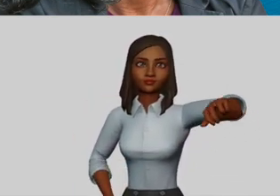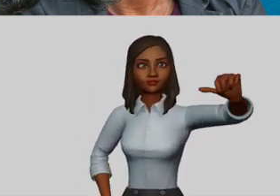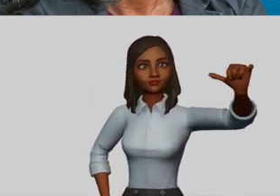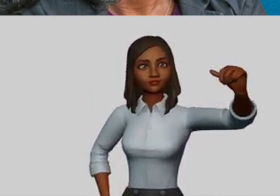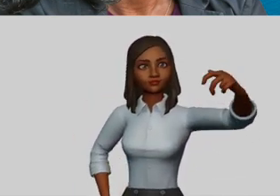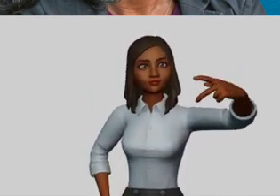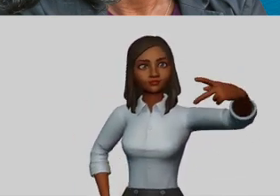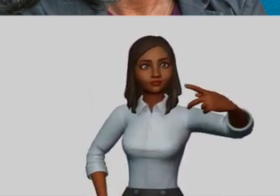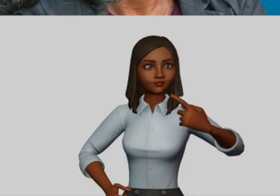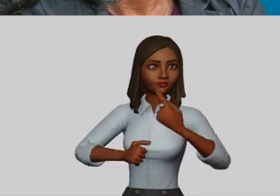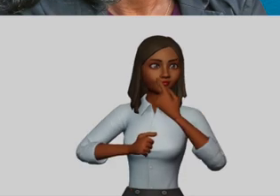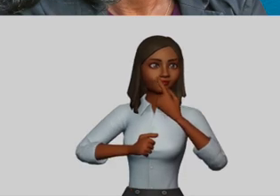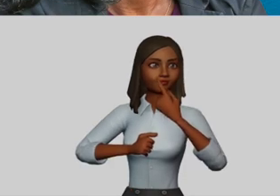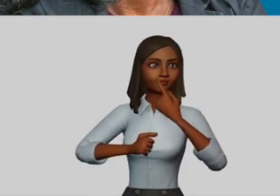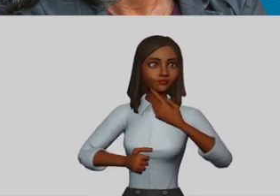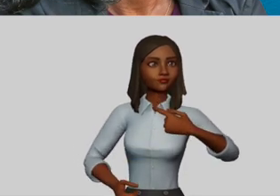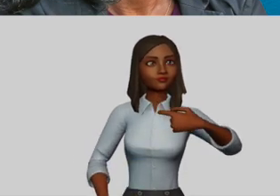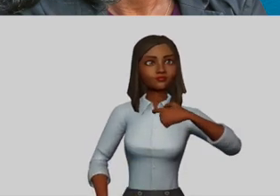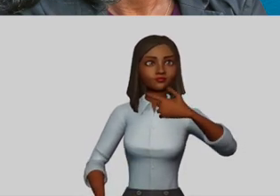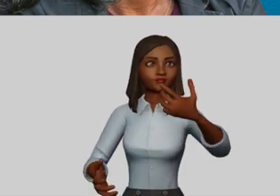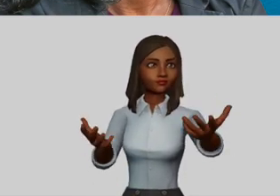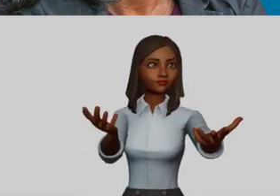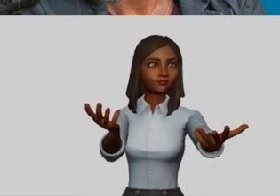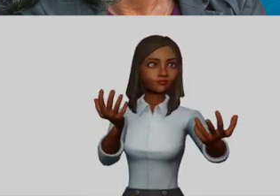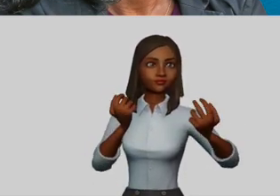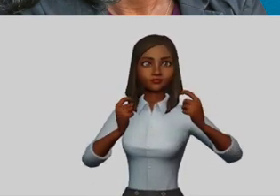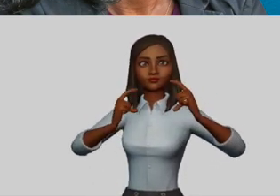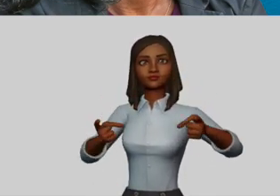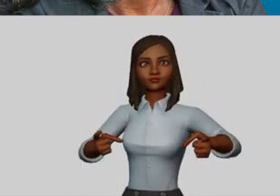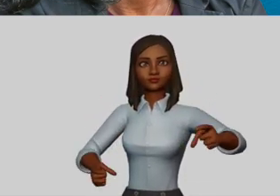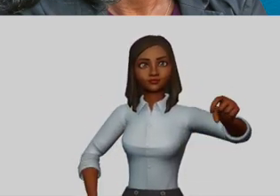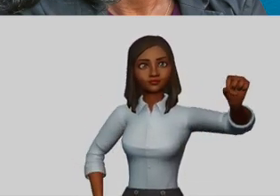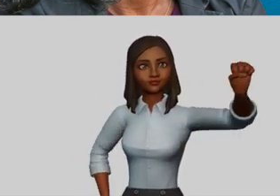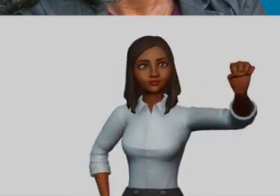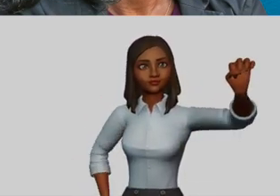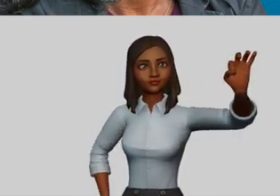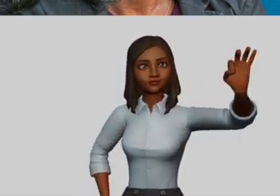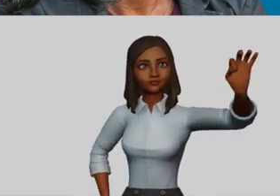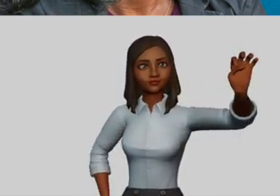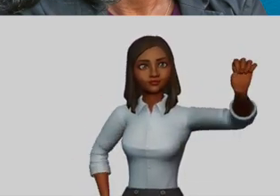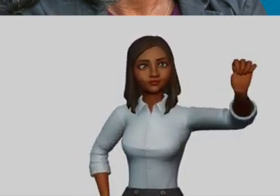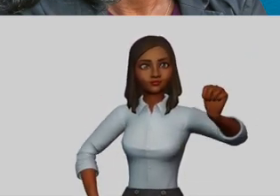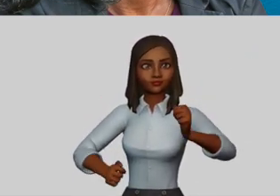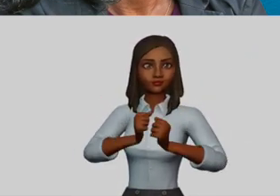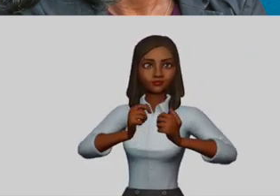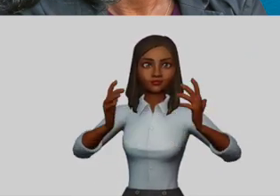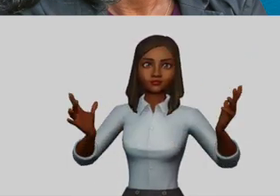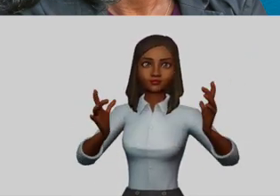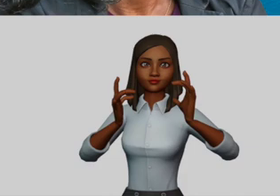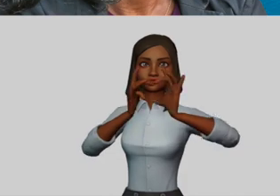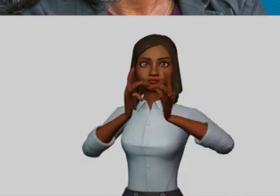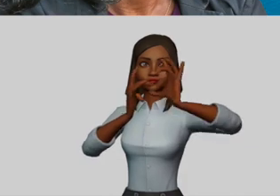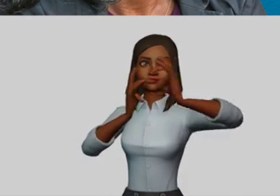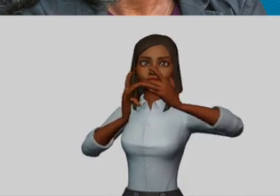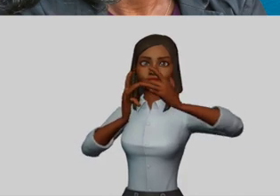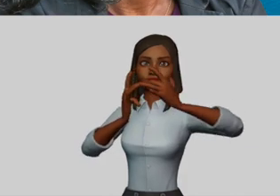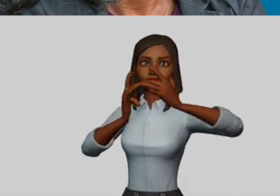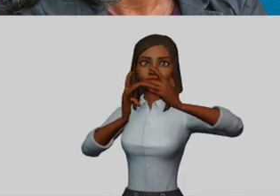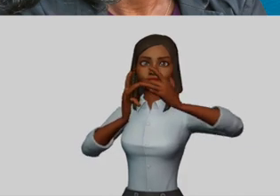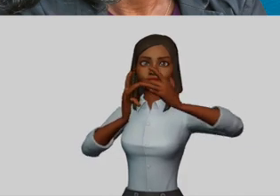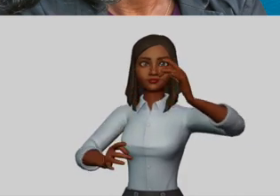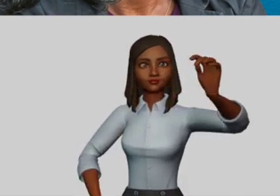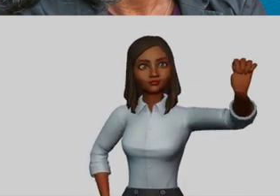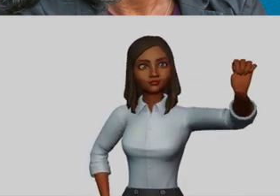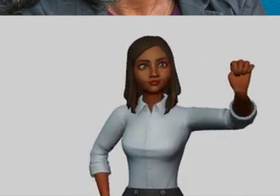yo quiero ir al campo, a San Francisco de Macorís, yo quiero desconectar, dejarme esto, que siempre estoy pegada al teléfono. Yo